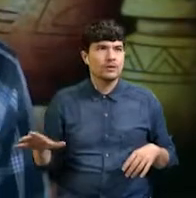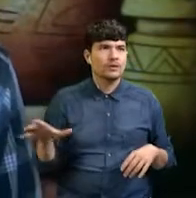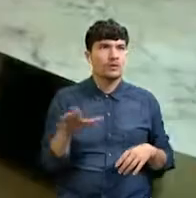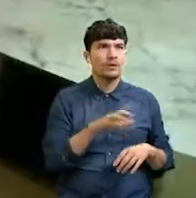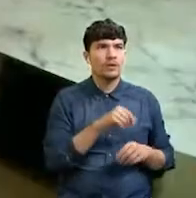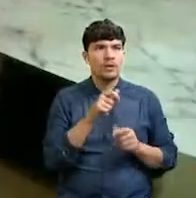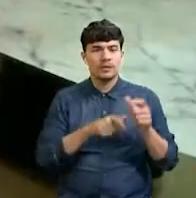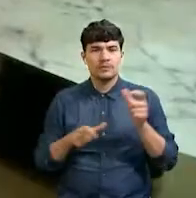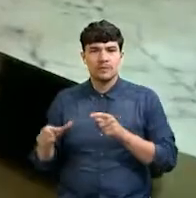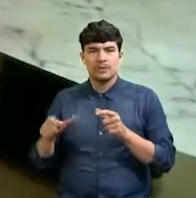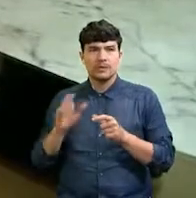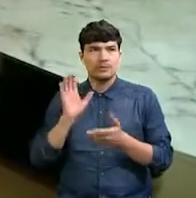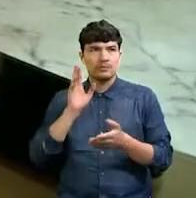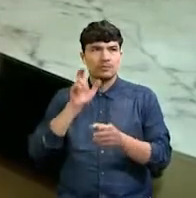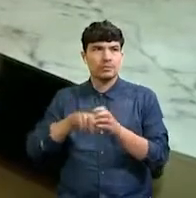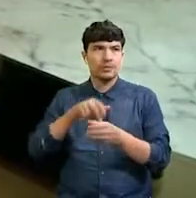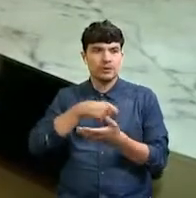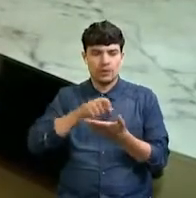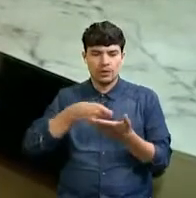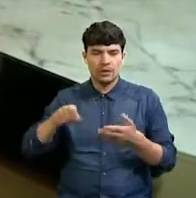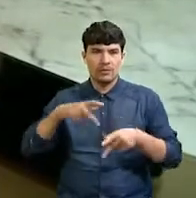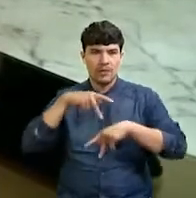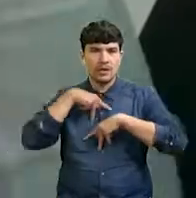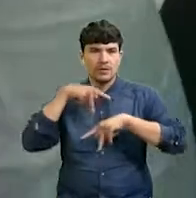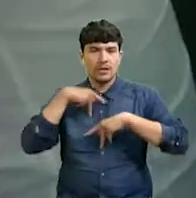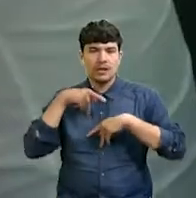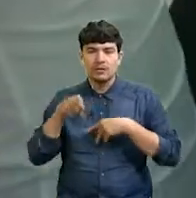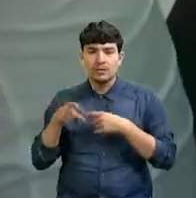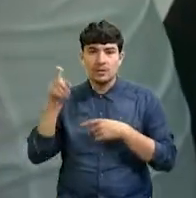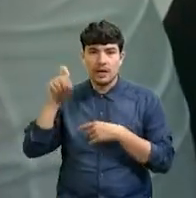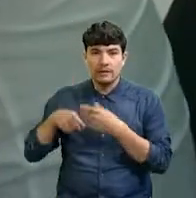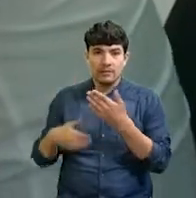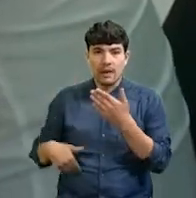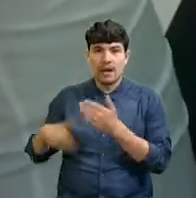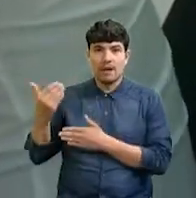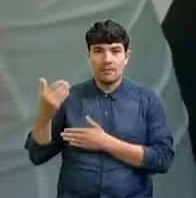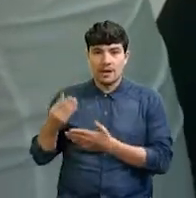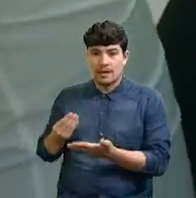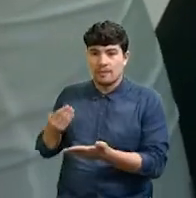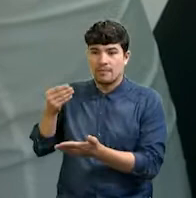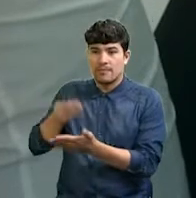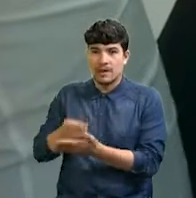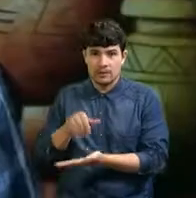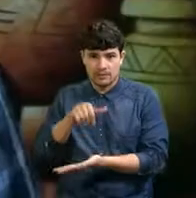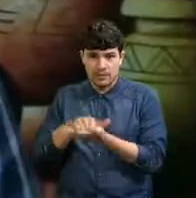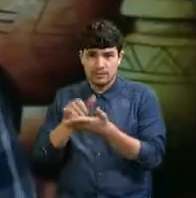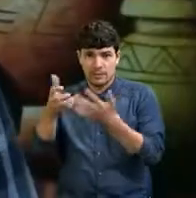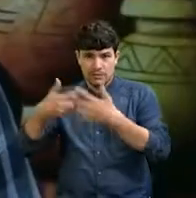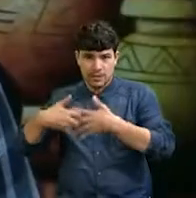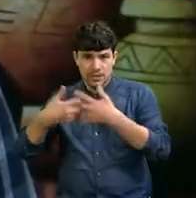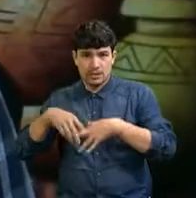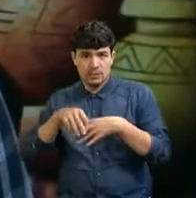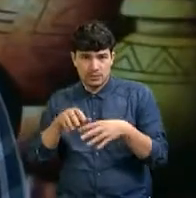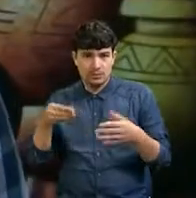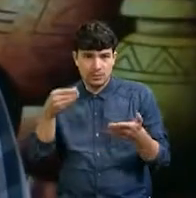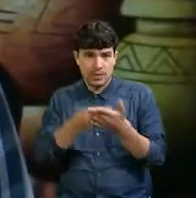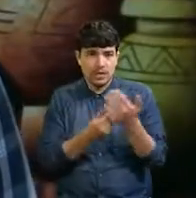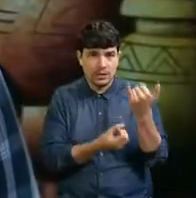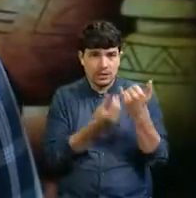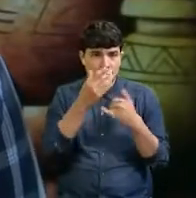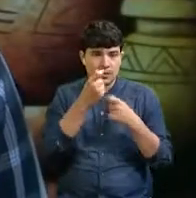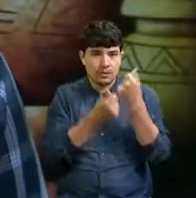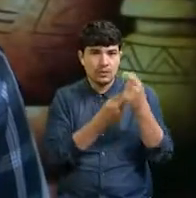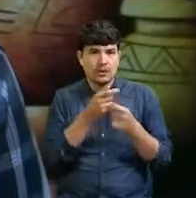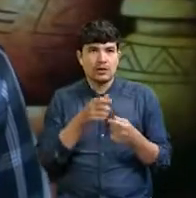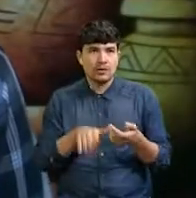que tenga un tipo de contrato de manera personal que van a tener que empezar a pagar así como el empresario para que industria y comercio ellos van a tener que empezar a